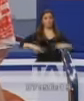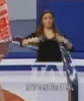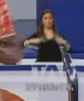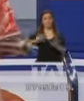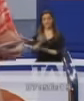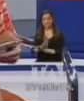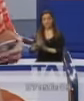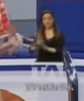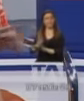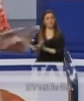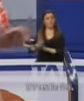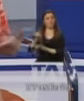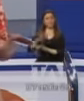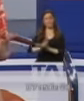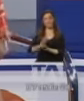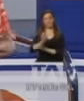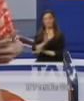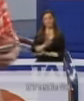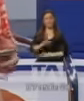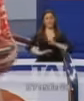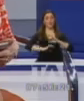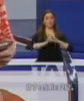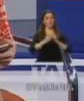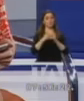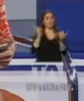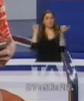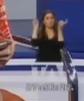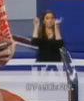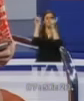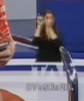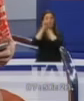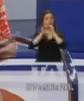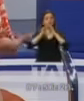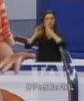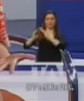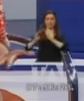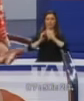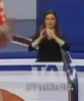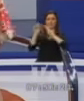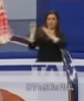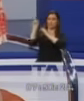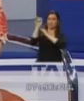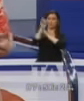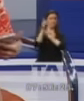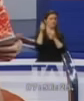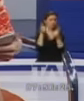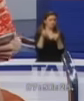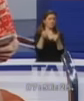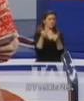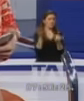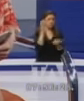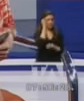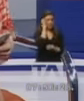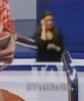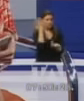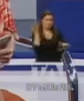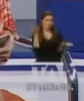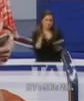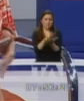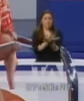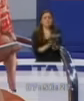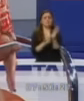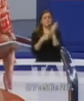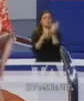condado ante la posibilidad de que los Quito Cables pasen por encima de los techos de sus casas es legítima, aún más cuando se trata de un proyecto